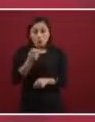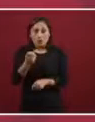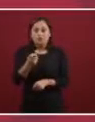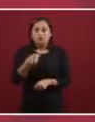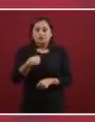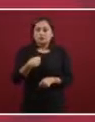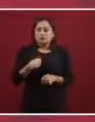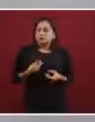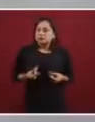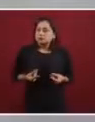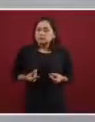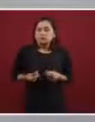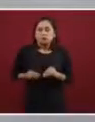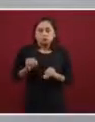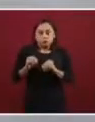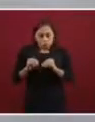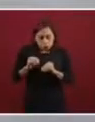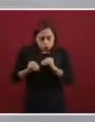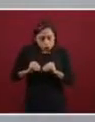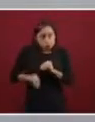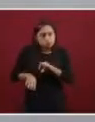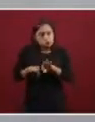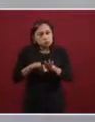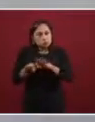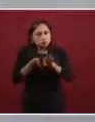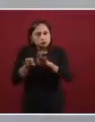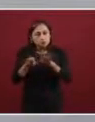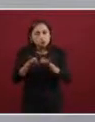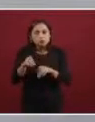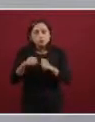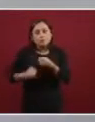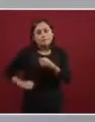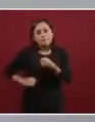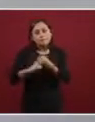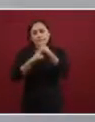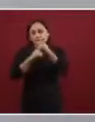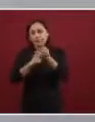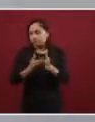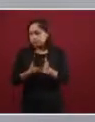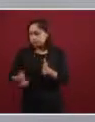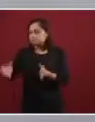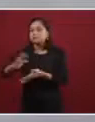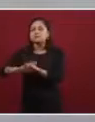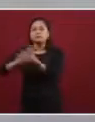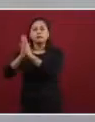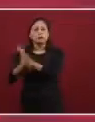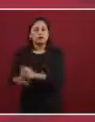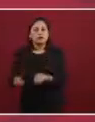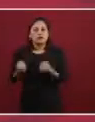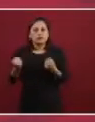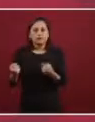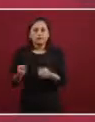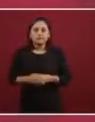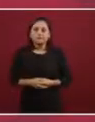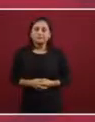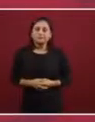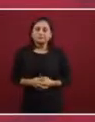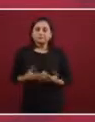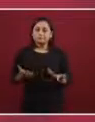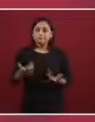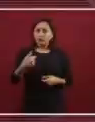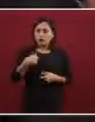prisa. ¿Por qué doy a conocer esto? Bueno, porque últimamente